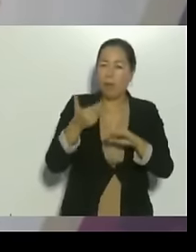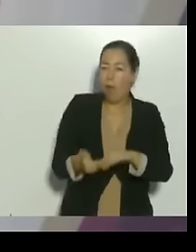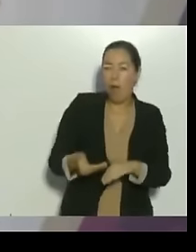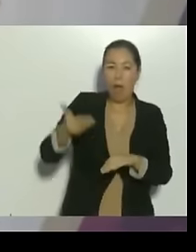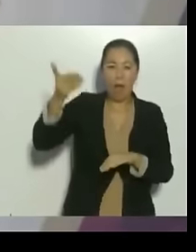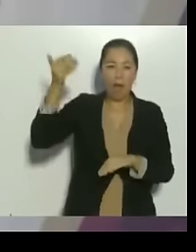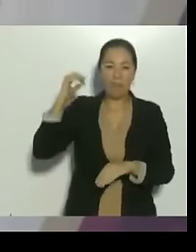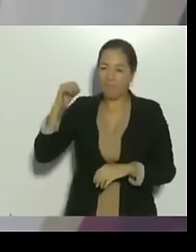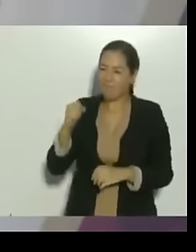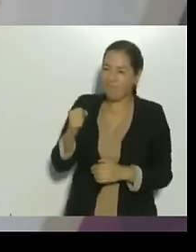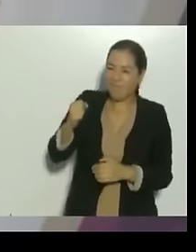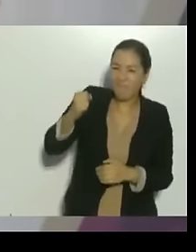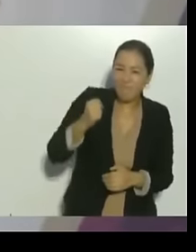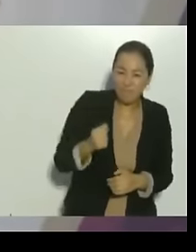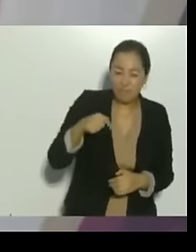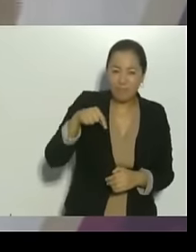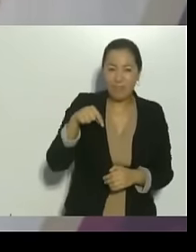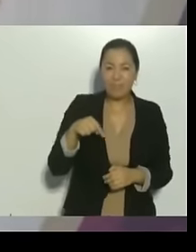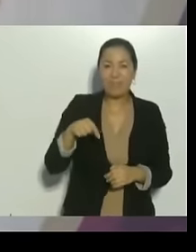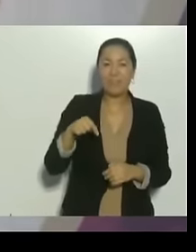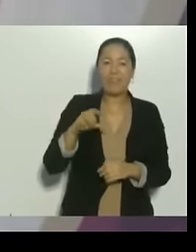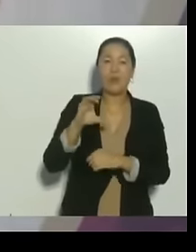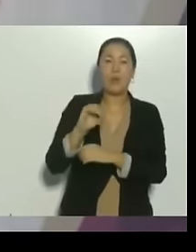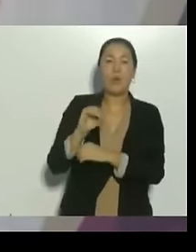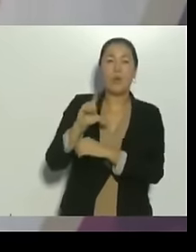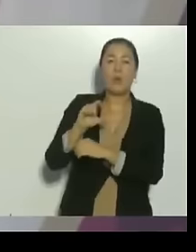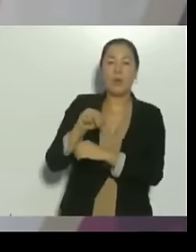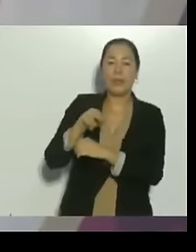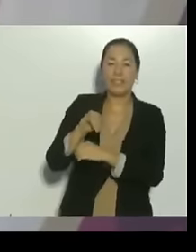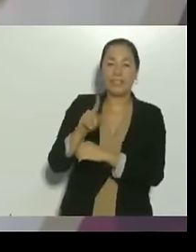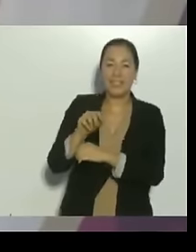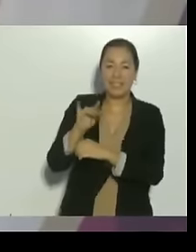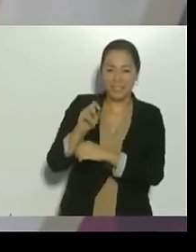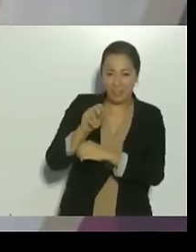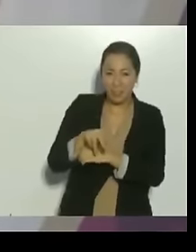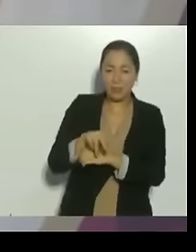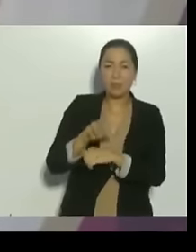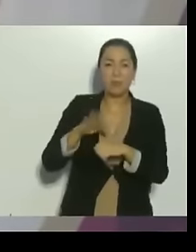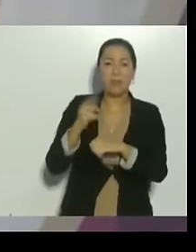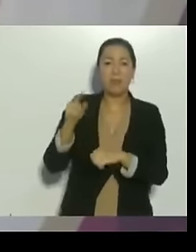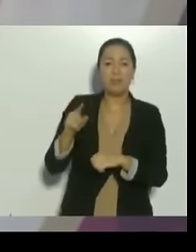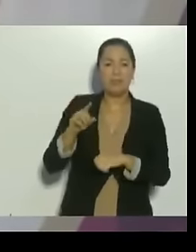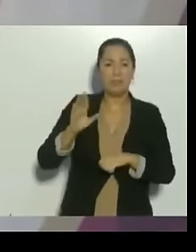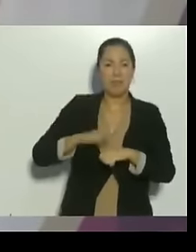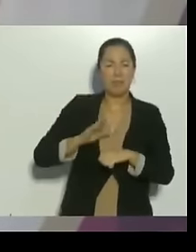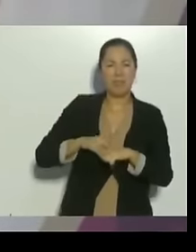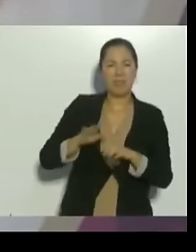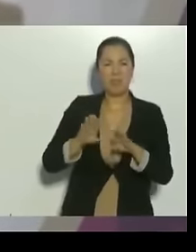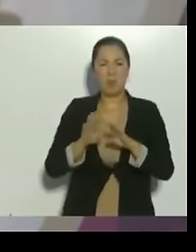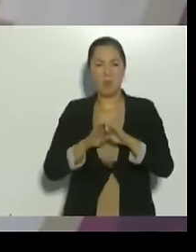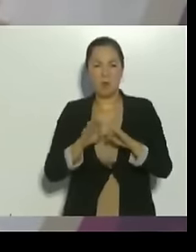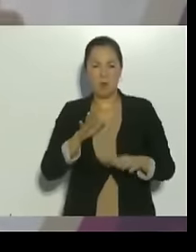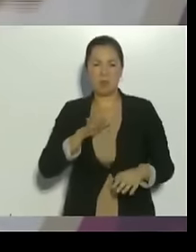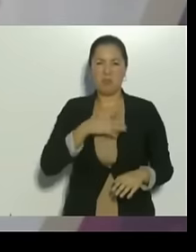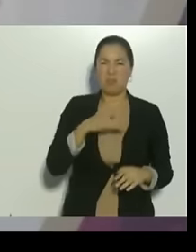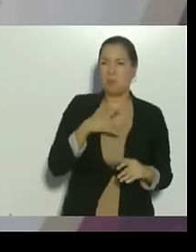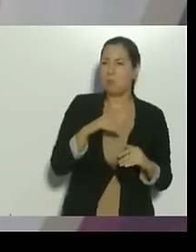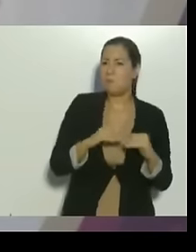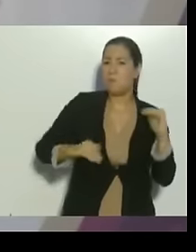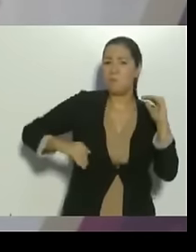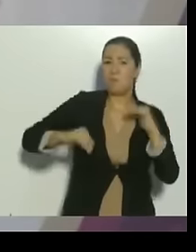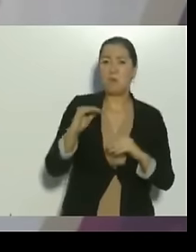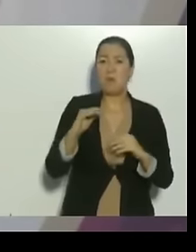la colonización porque es mucha su arrogancia su y